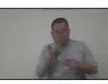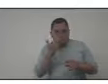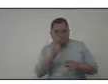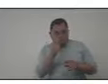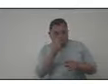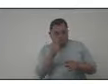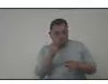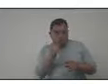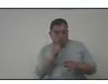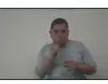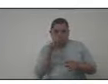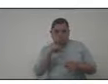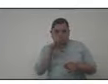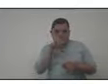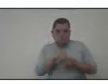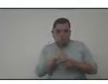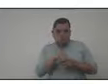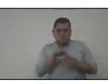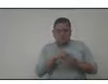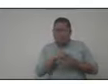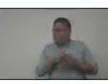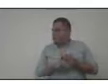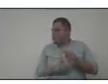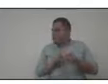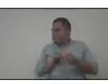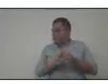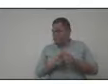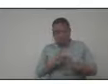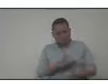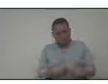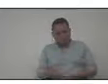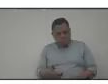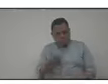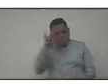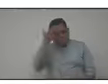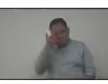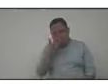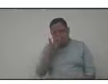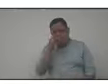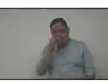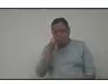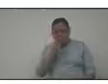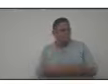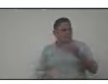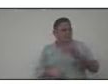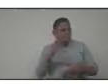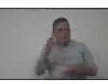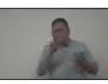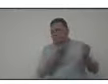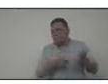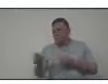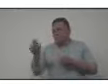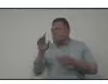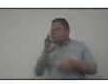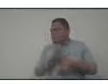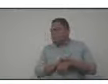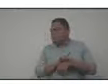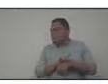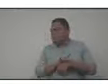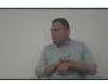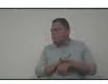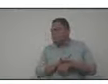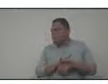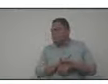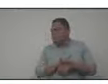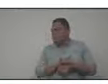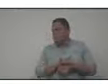nuestras usuarias, cuando salga positivo el examen, por favor acuda al centro de salud. cuando tenga un retraso,